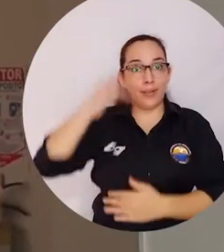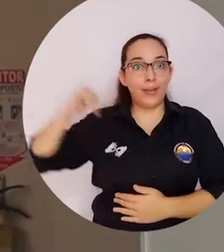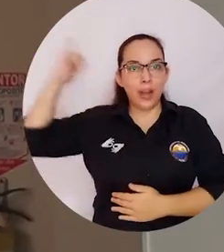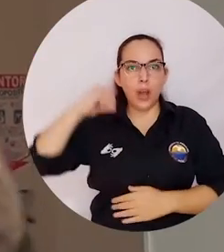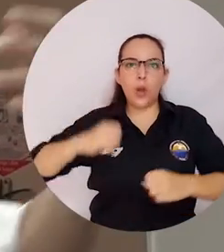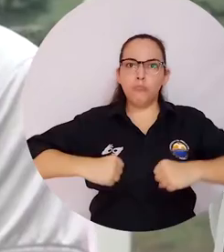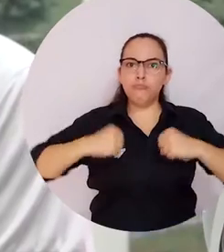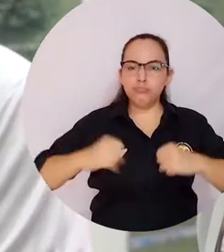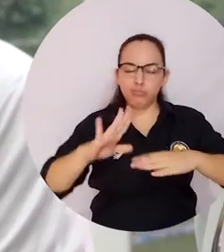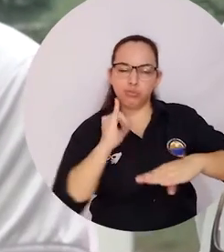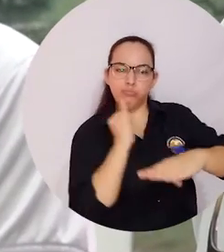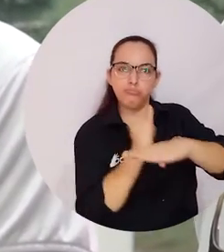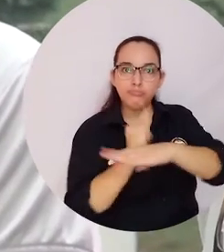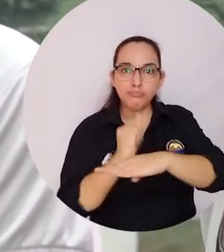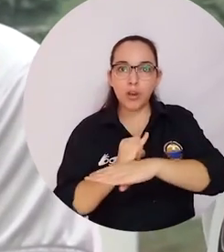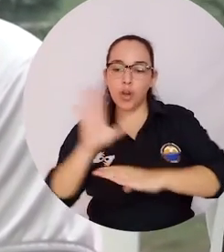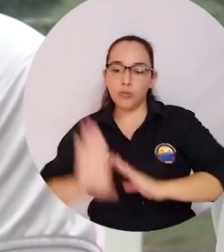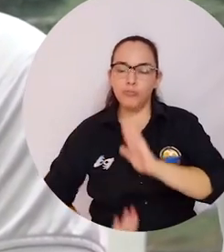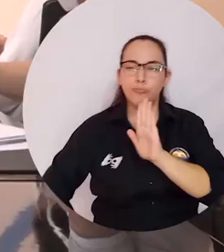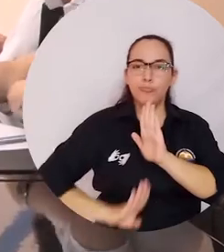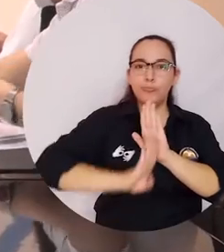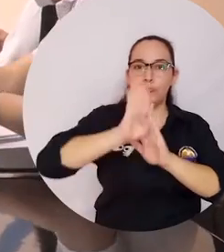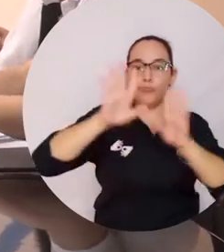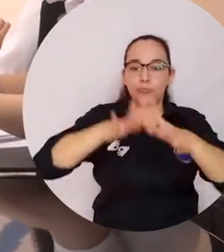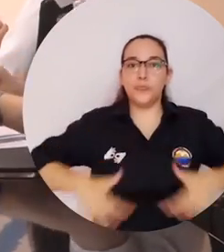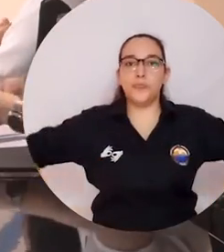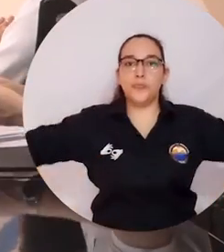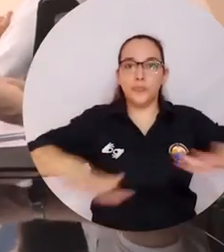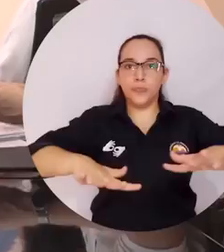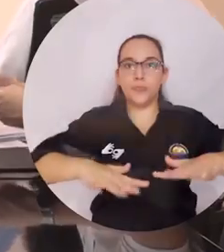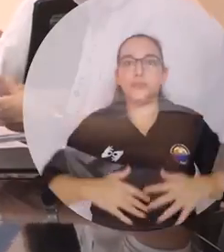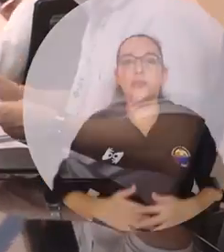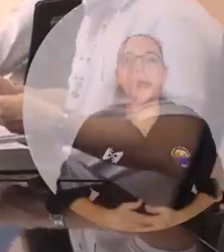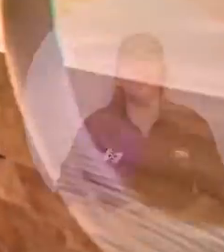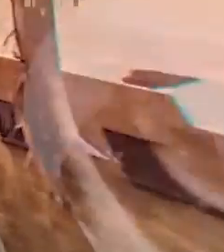comunidad académica, fortalecer las instituciones y avanzar en el desarrollo del territorio.